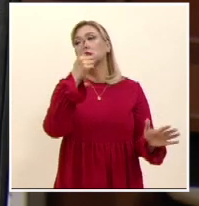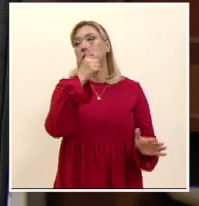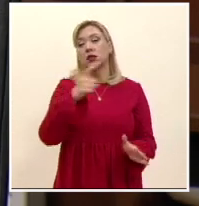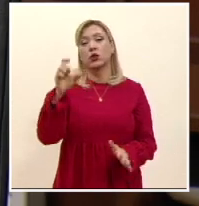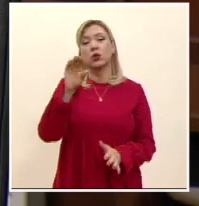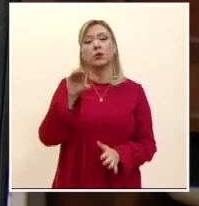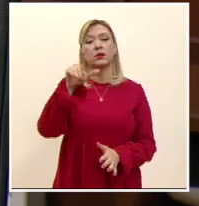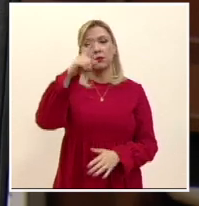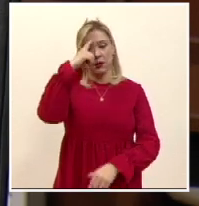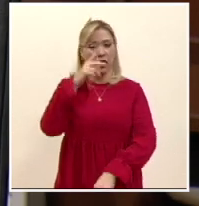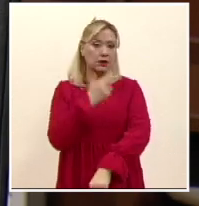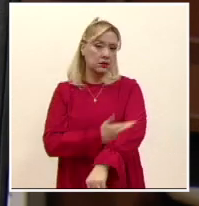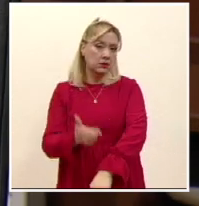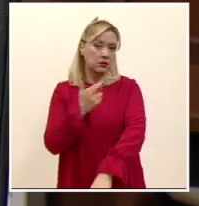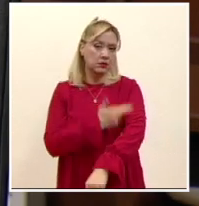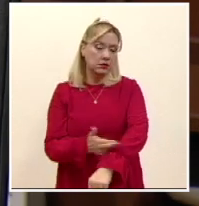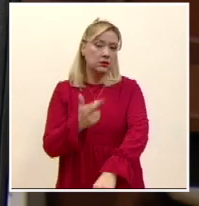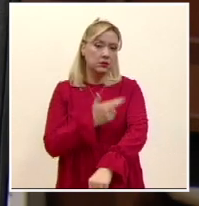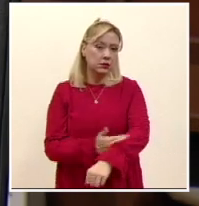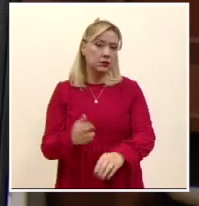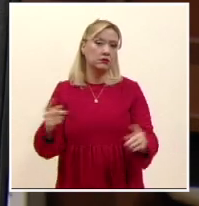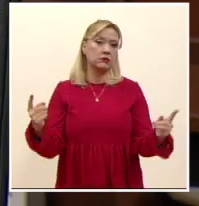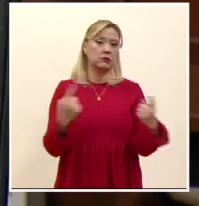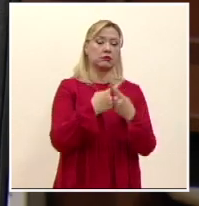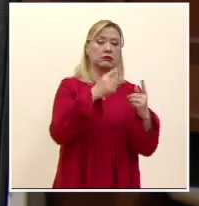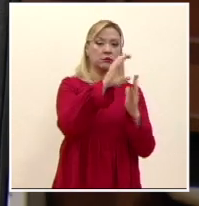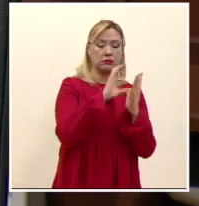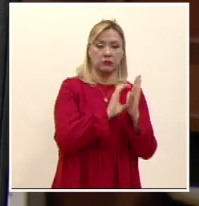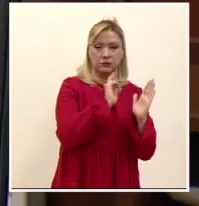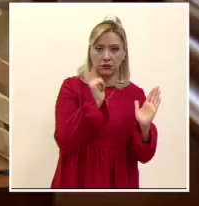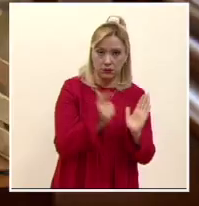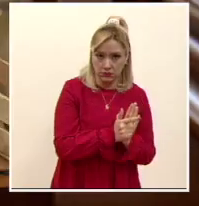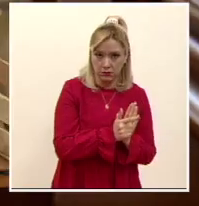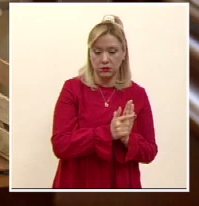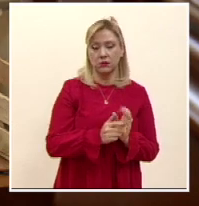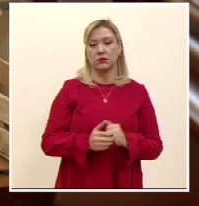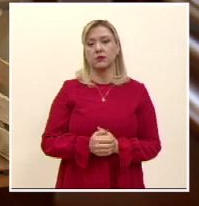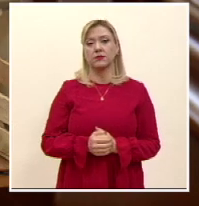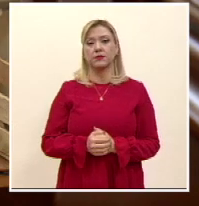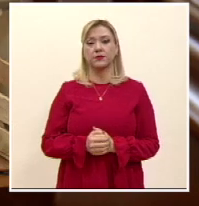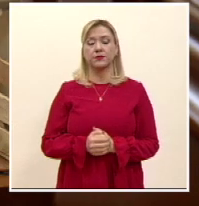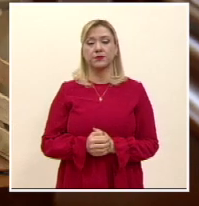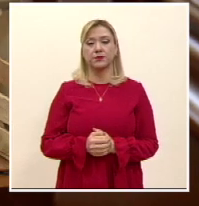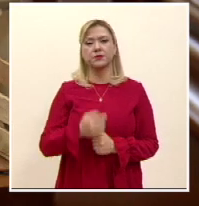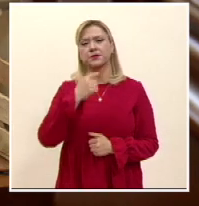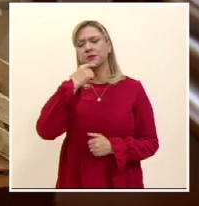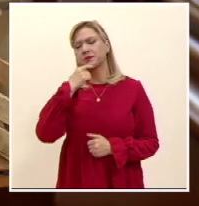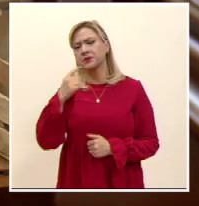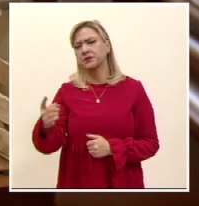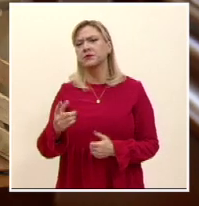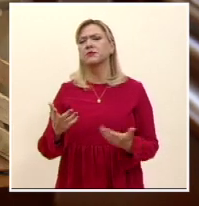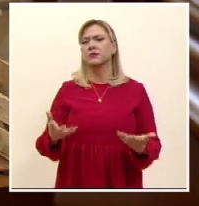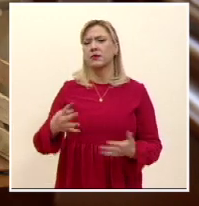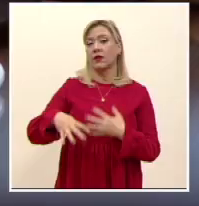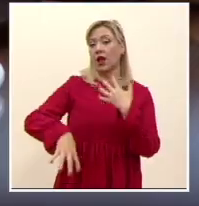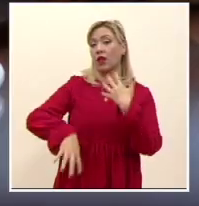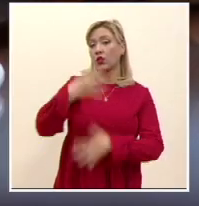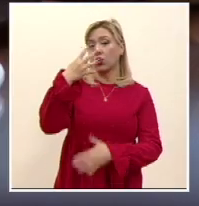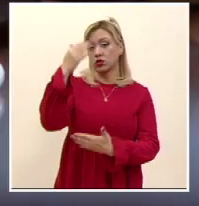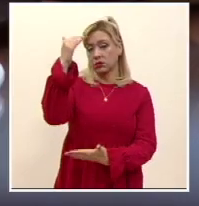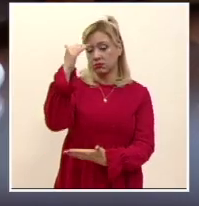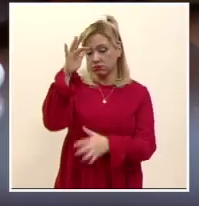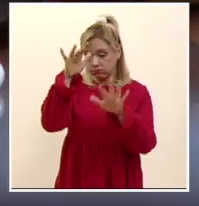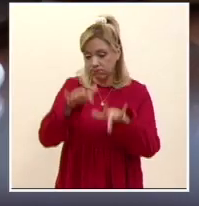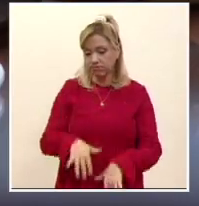la sección de trámite y controversias constitucionales y acciones de inconstitucionalidad. Detalló que fueron dictados 14 acuerdos,